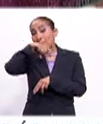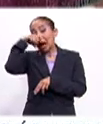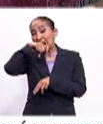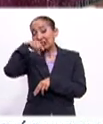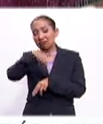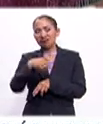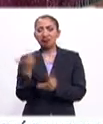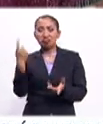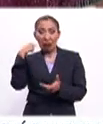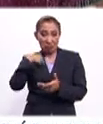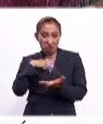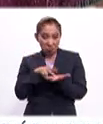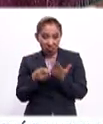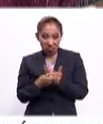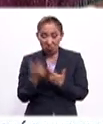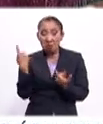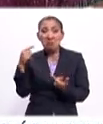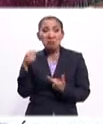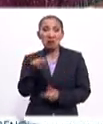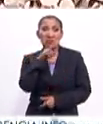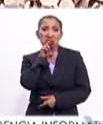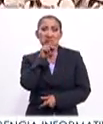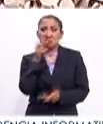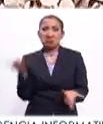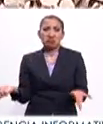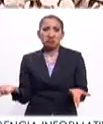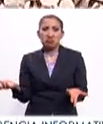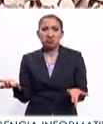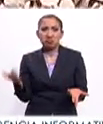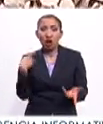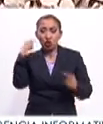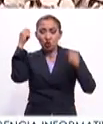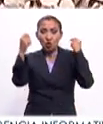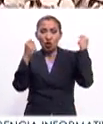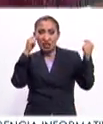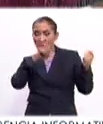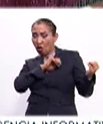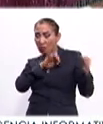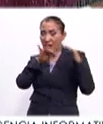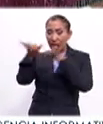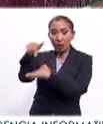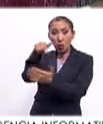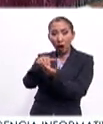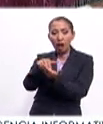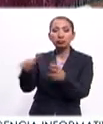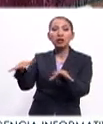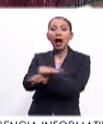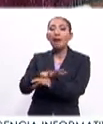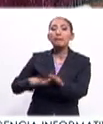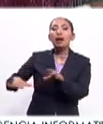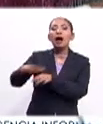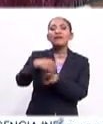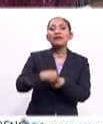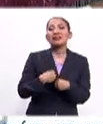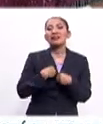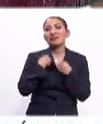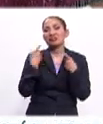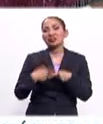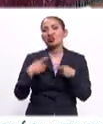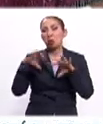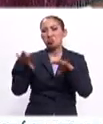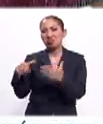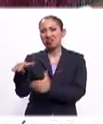para mí es un proyecto que me preocupa, ¿no? El turismo modifica mucho las formas de vida de